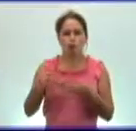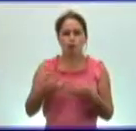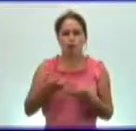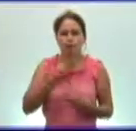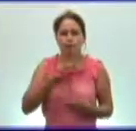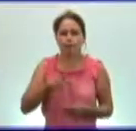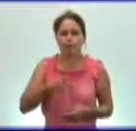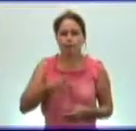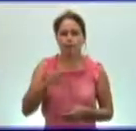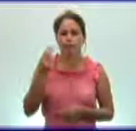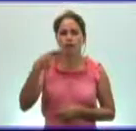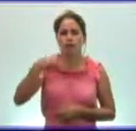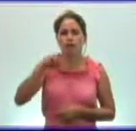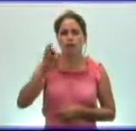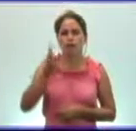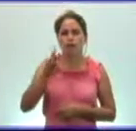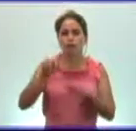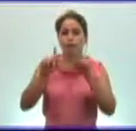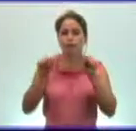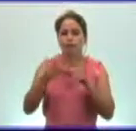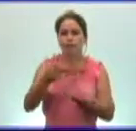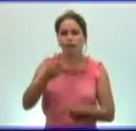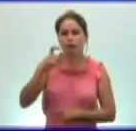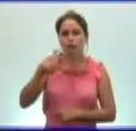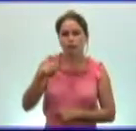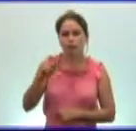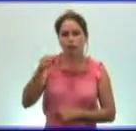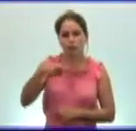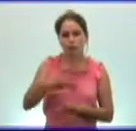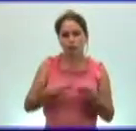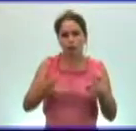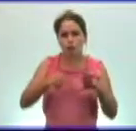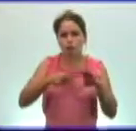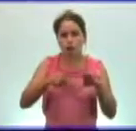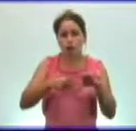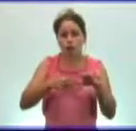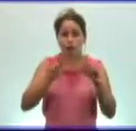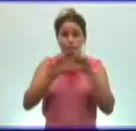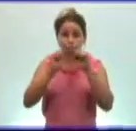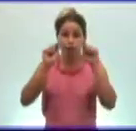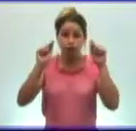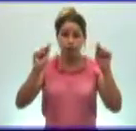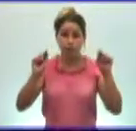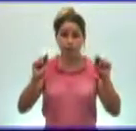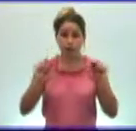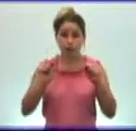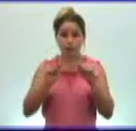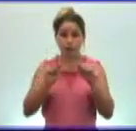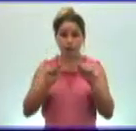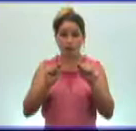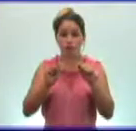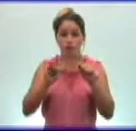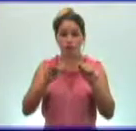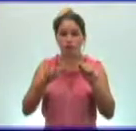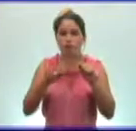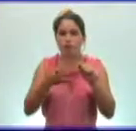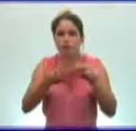y observen que en el caso de estas sustancias, entre paréntesis aparece la fase acuosa,